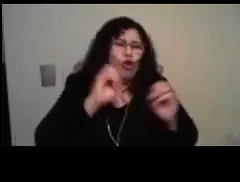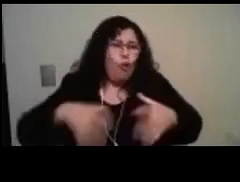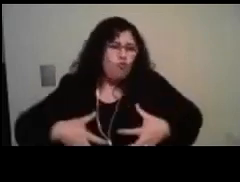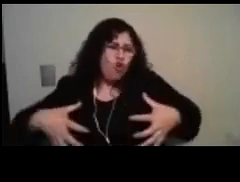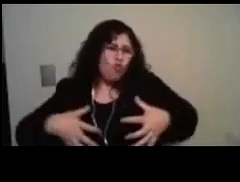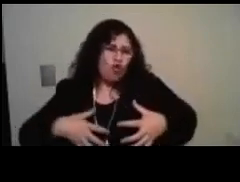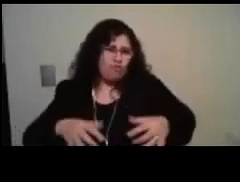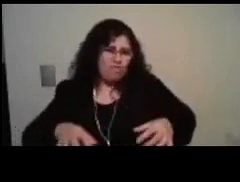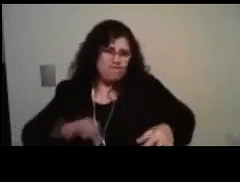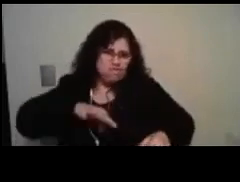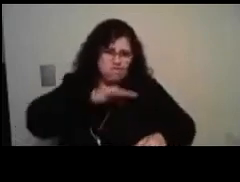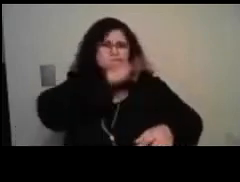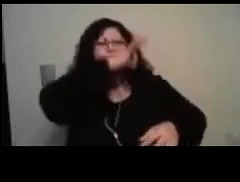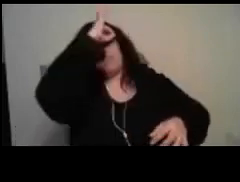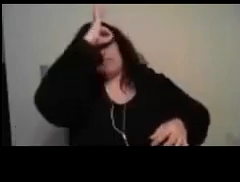¿Preguntas?